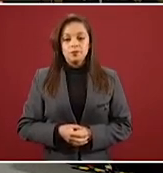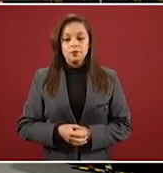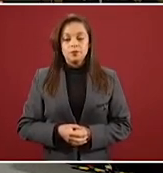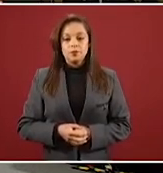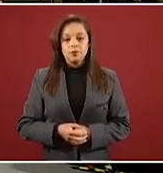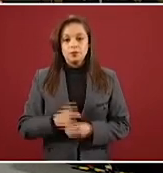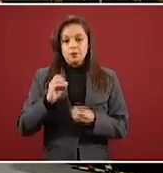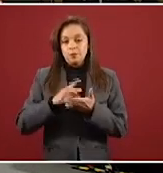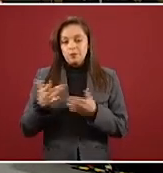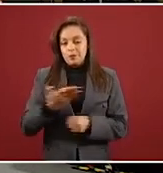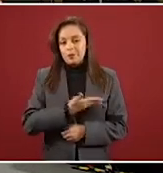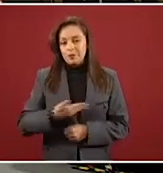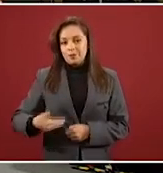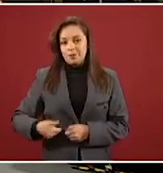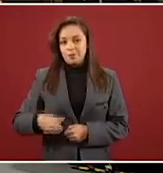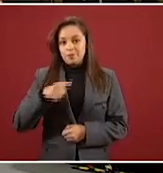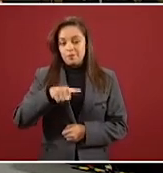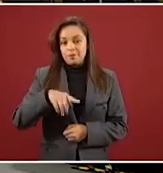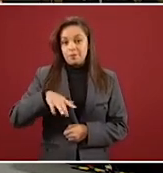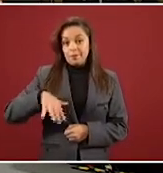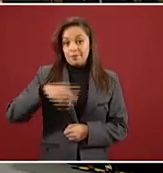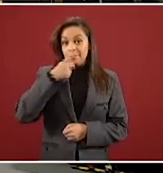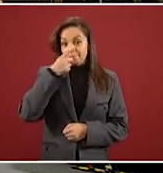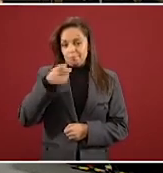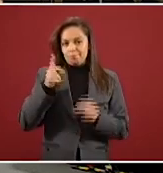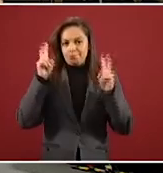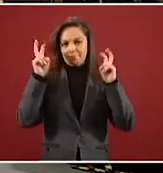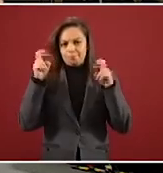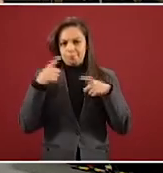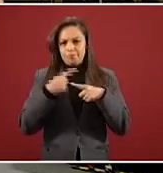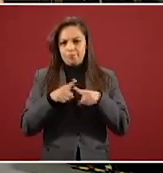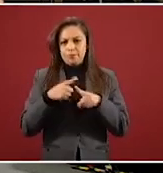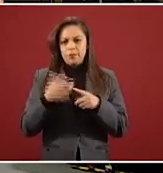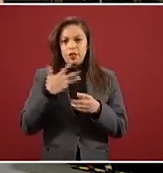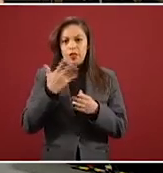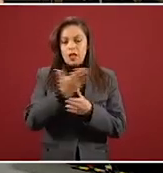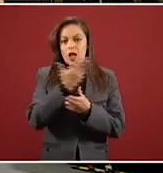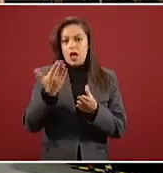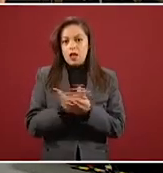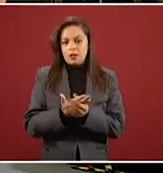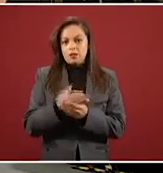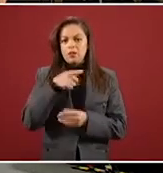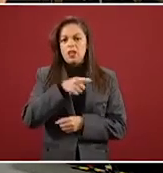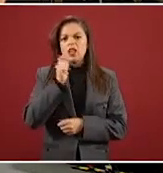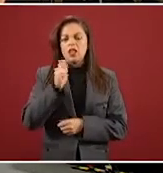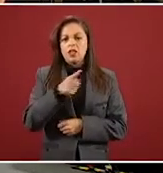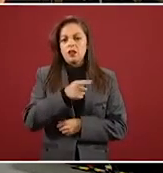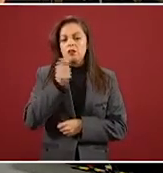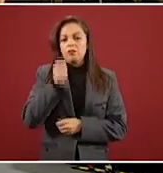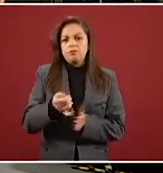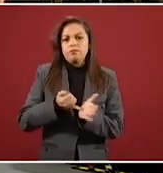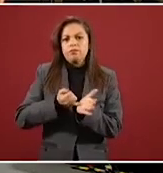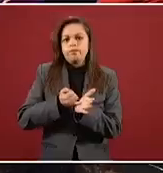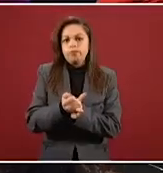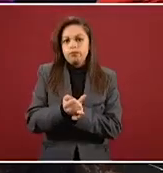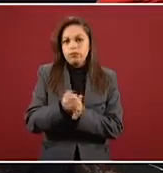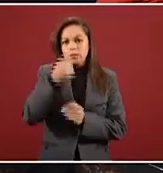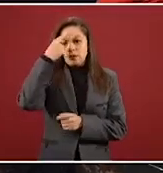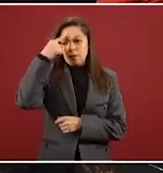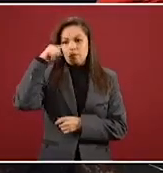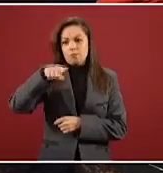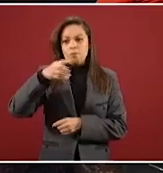Gracias, presidente. Hablando de casos, tengo aquí en mis manos el expediente, una sentencia definitiva inatacable del